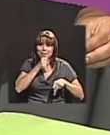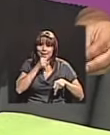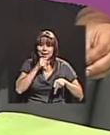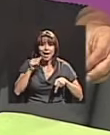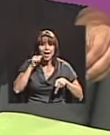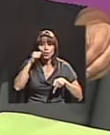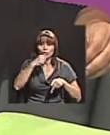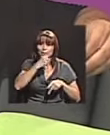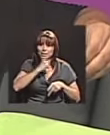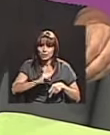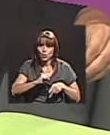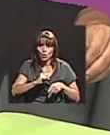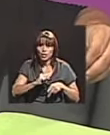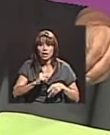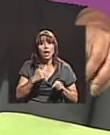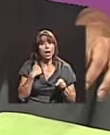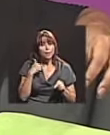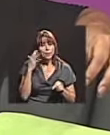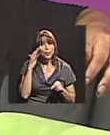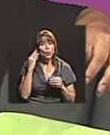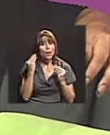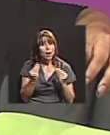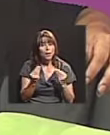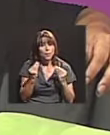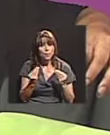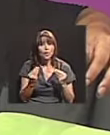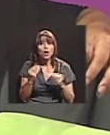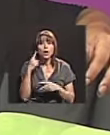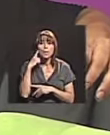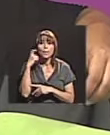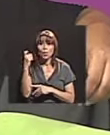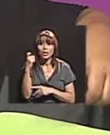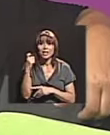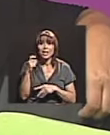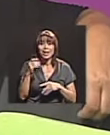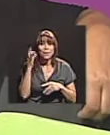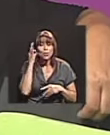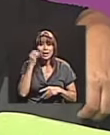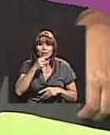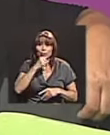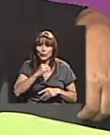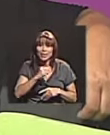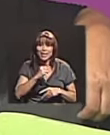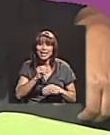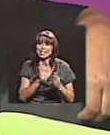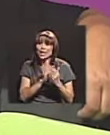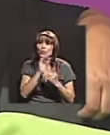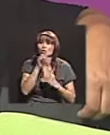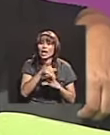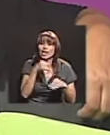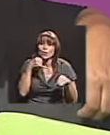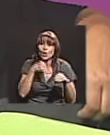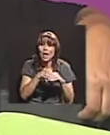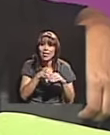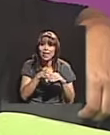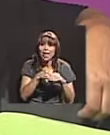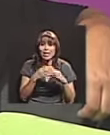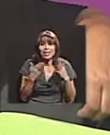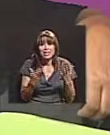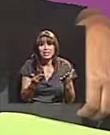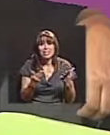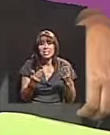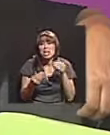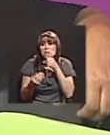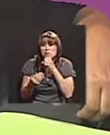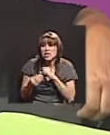eso me preocupa horrorosamente porque prácticamente es abusada y violada y el viejito sigue y ni él mismo Está